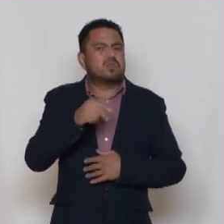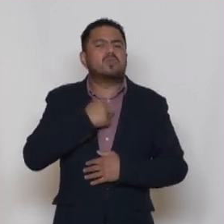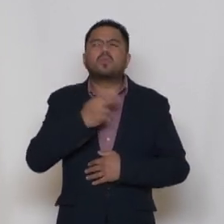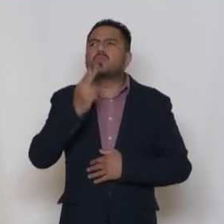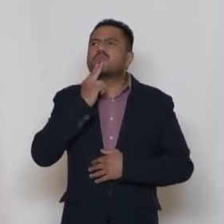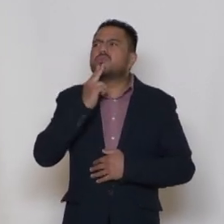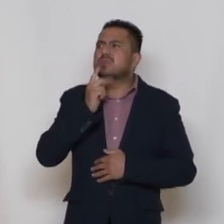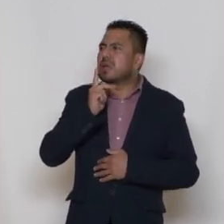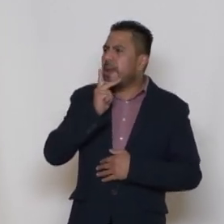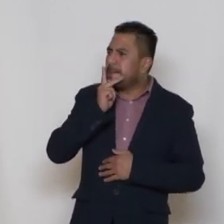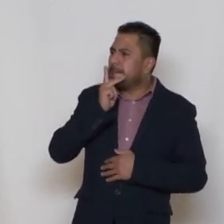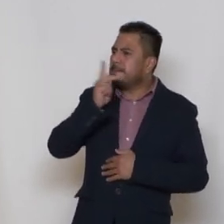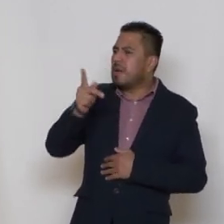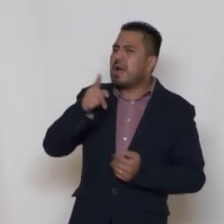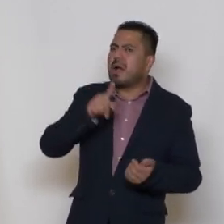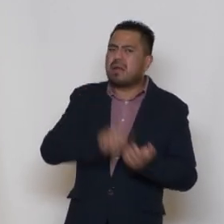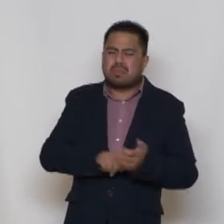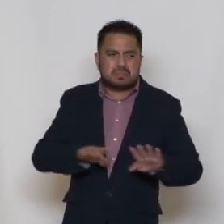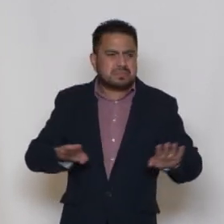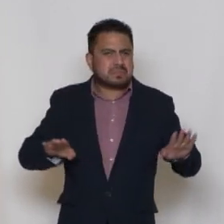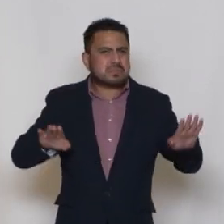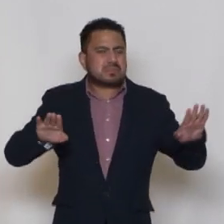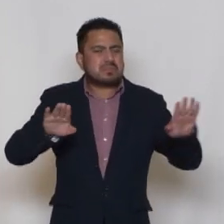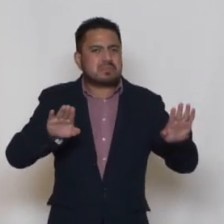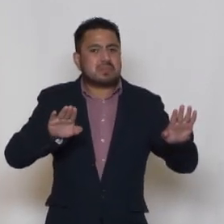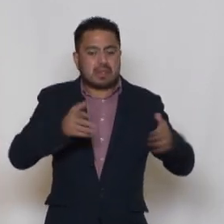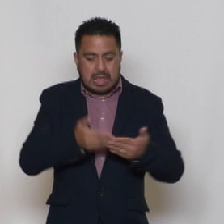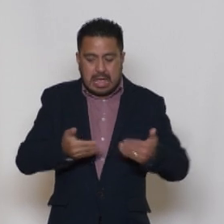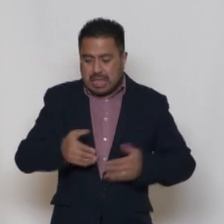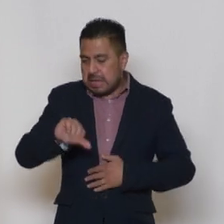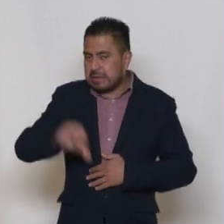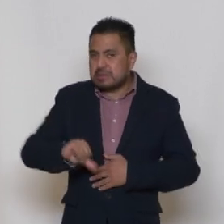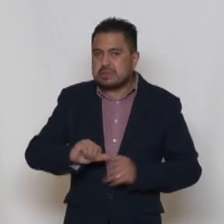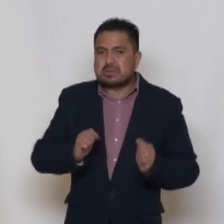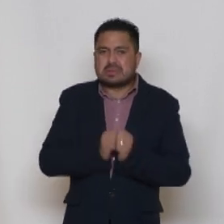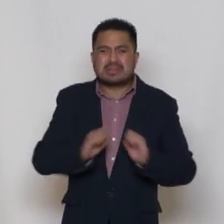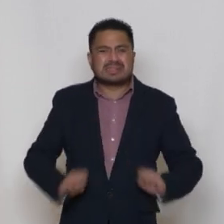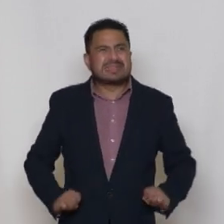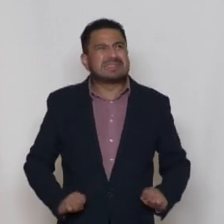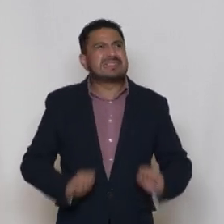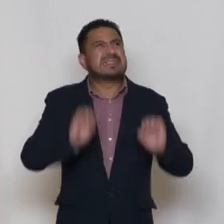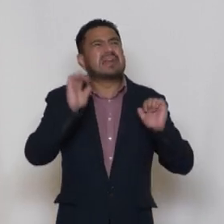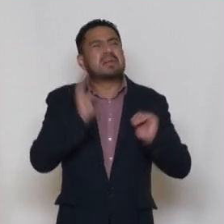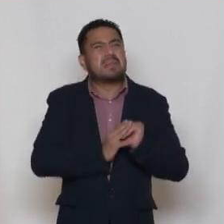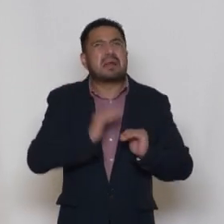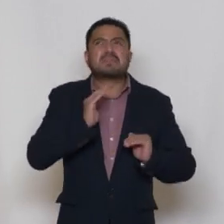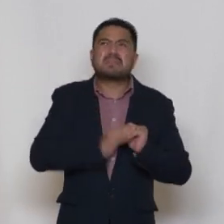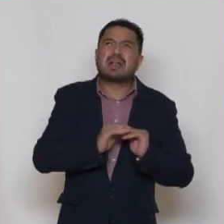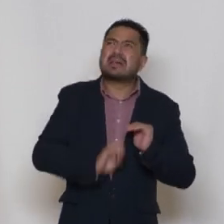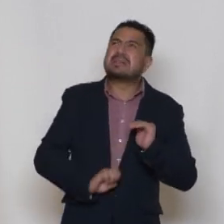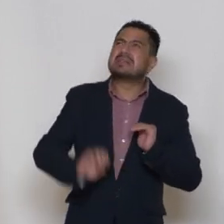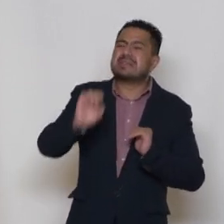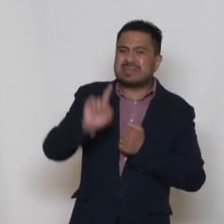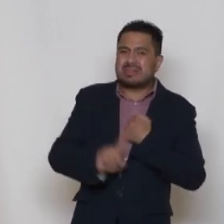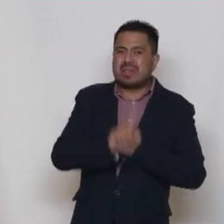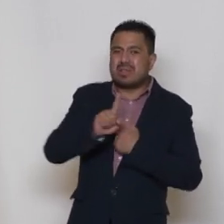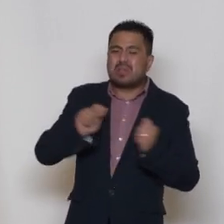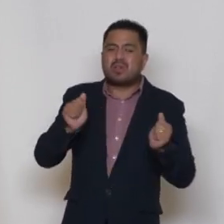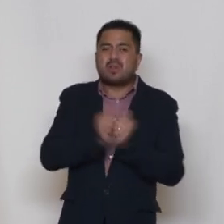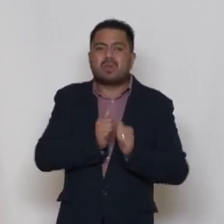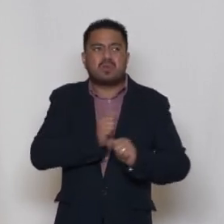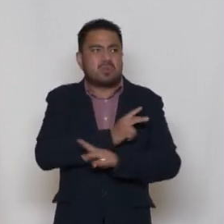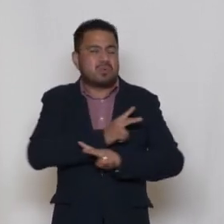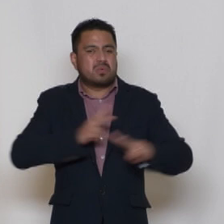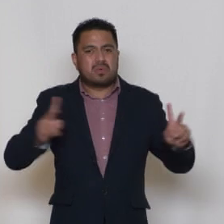la palabra aerodinámica. Aerodinámica. Porque ahora con los edificios más altos, cada vez pues tienen problemas de viento,